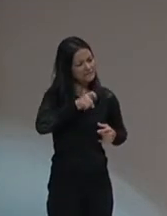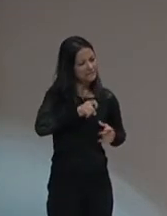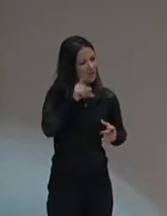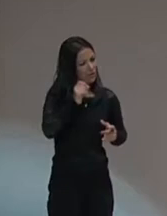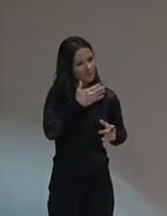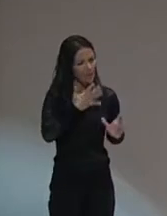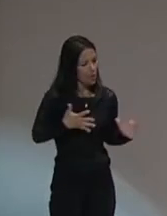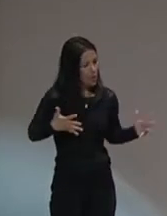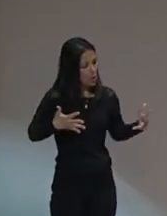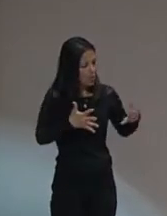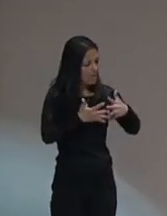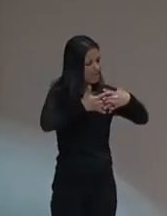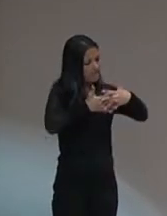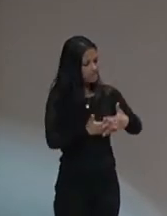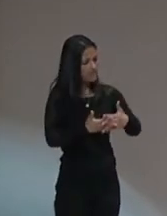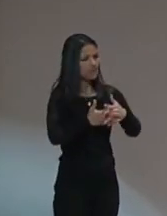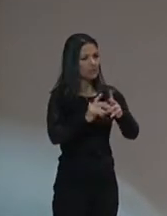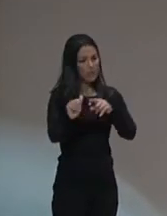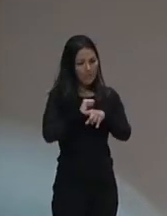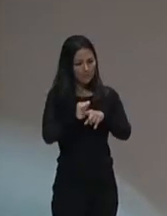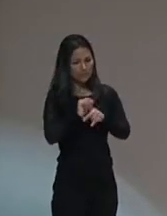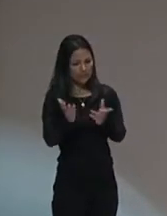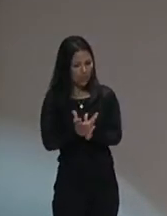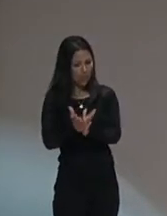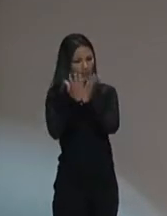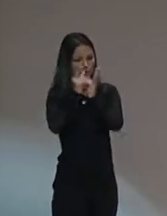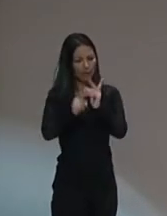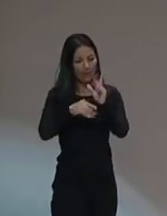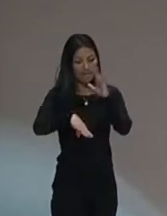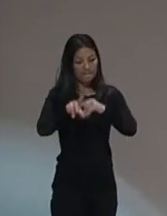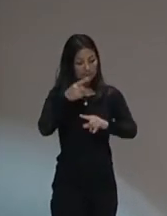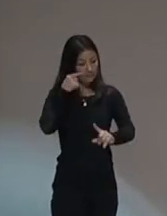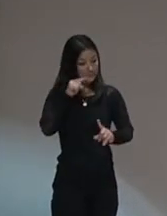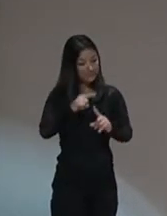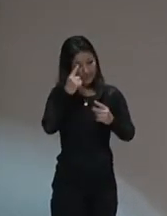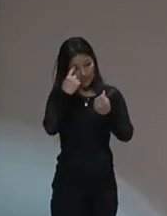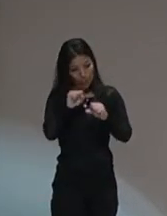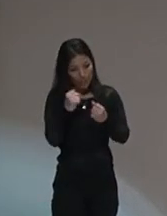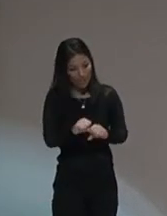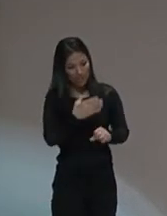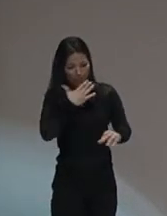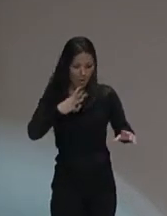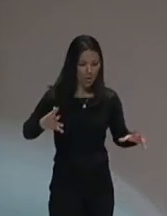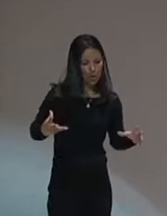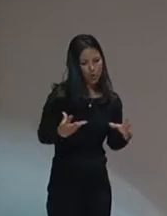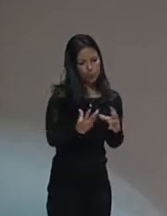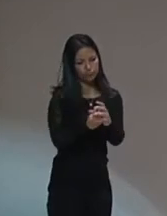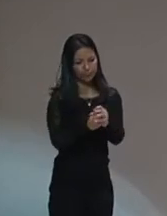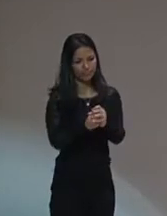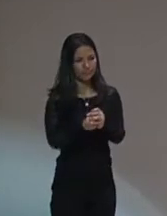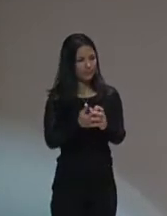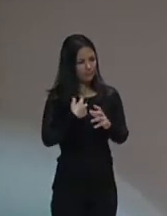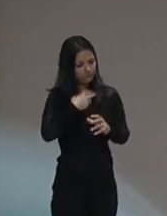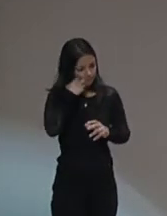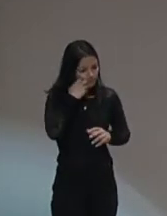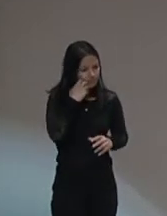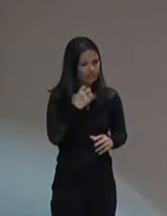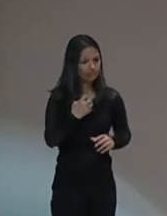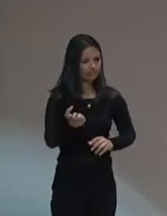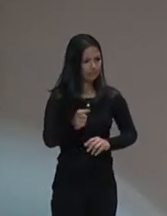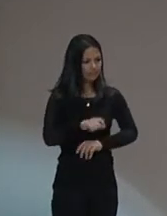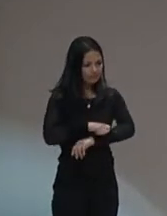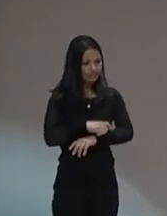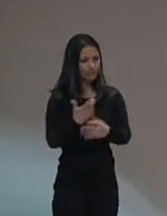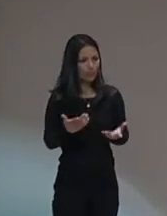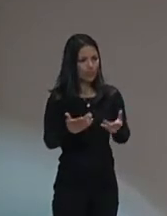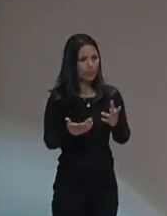una práctica educativa más preocupada por la incorporación, en carne y hueso realmente,